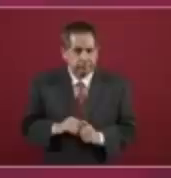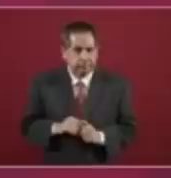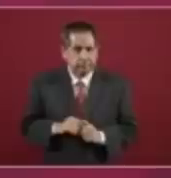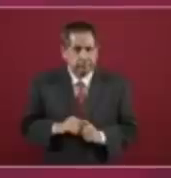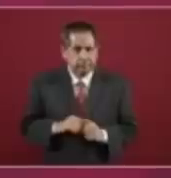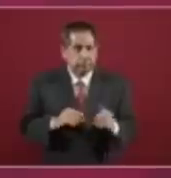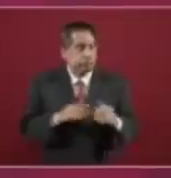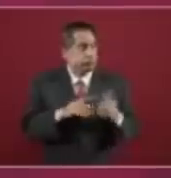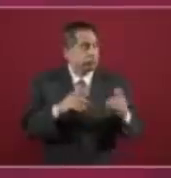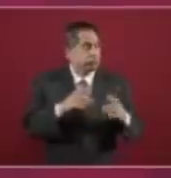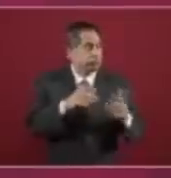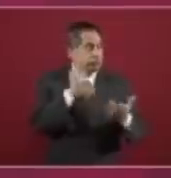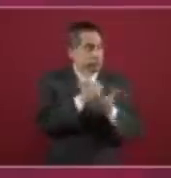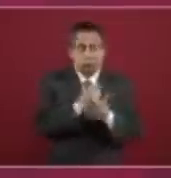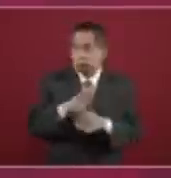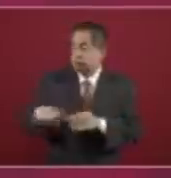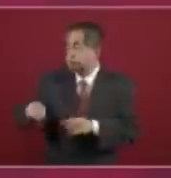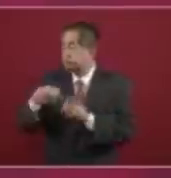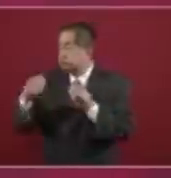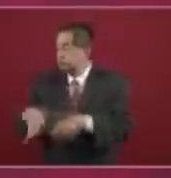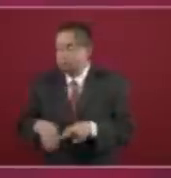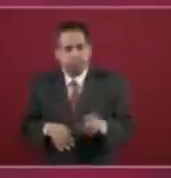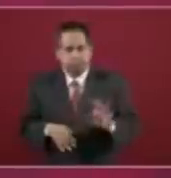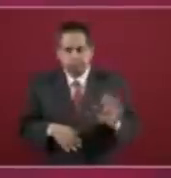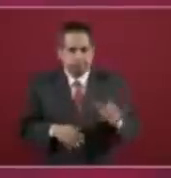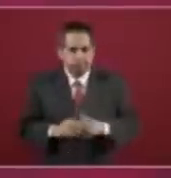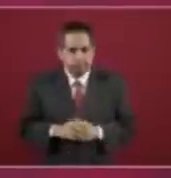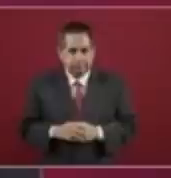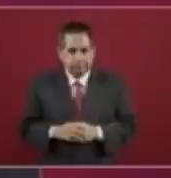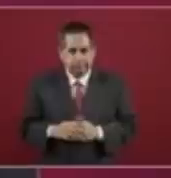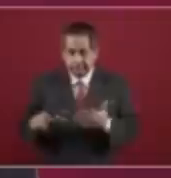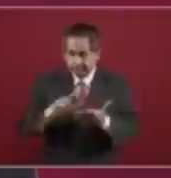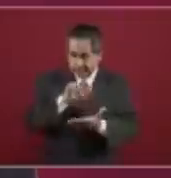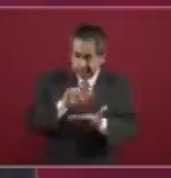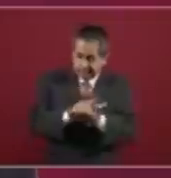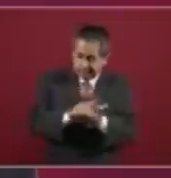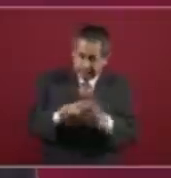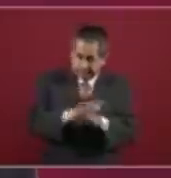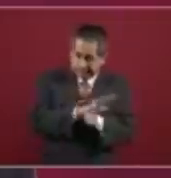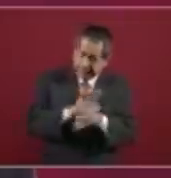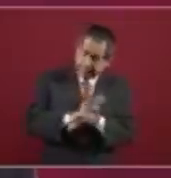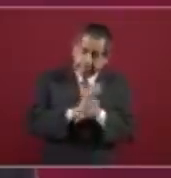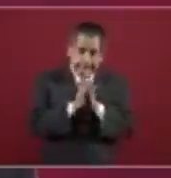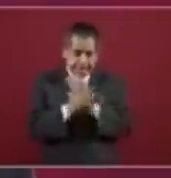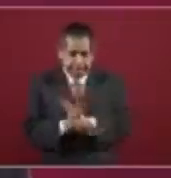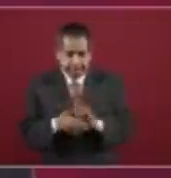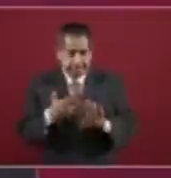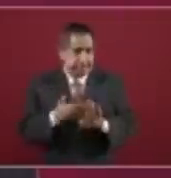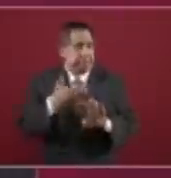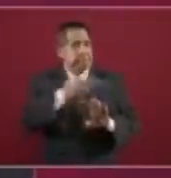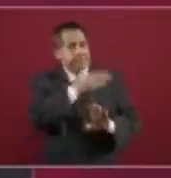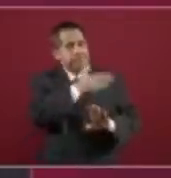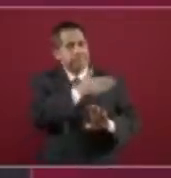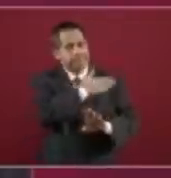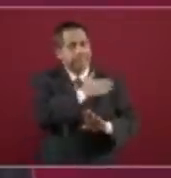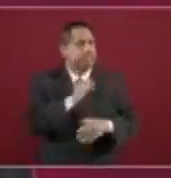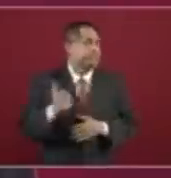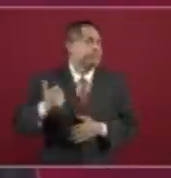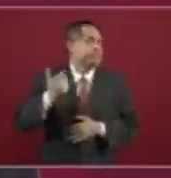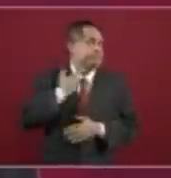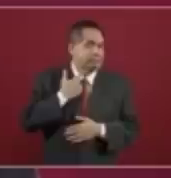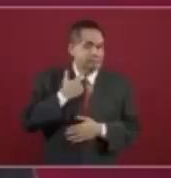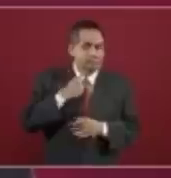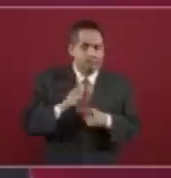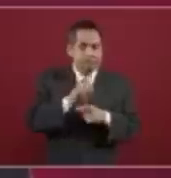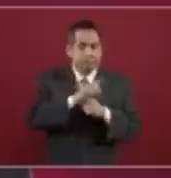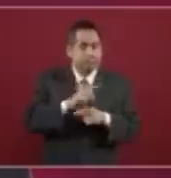en contra del interés general. Todas las reformas que ordenaron desde